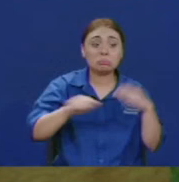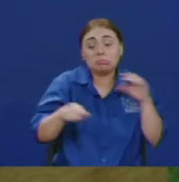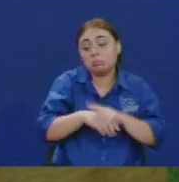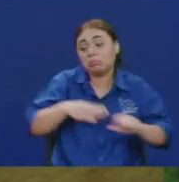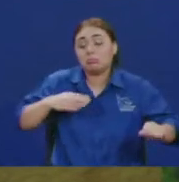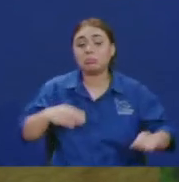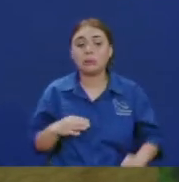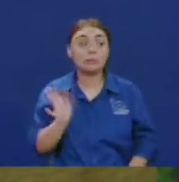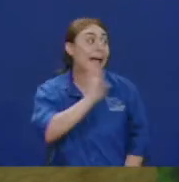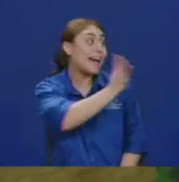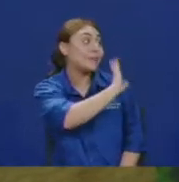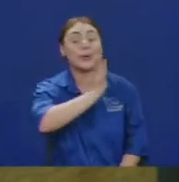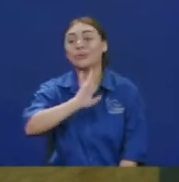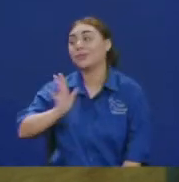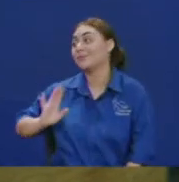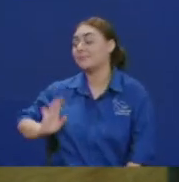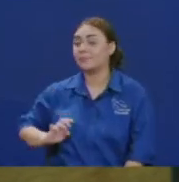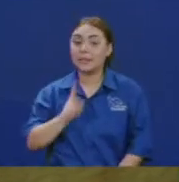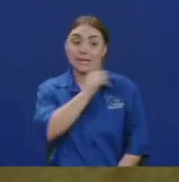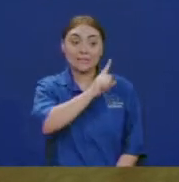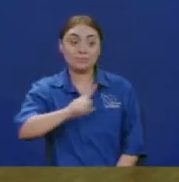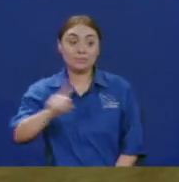único que llegaron a ponerse, a quitarse los guantes.